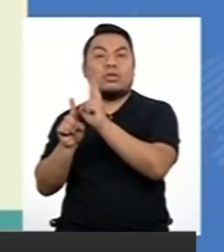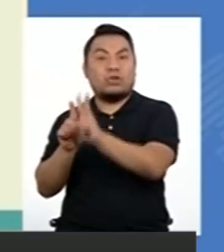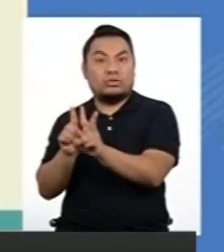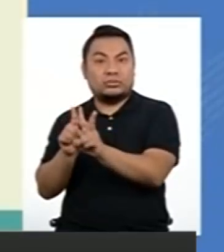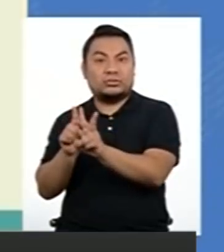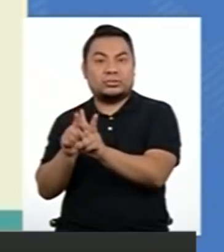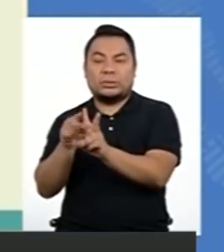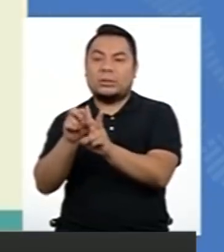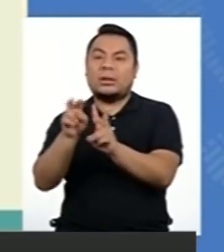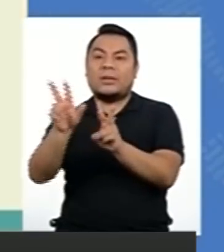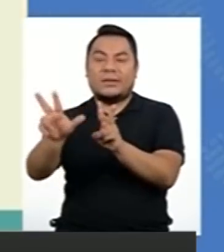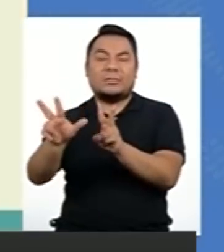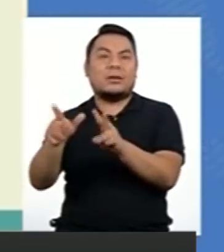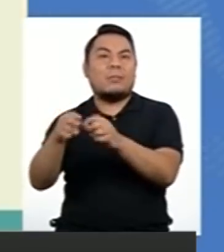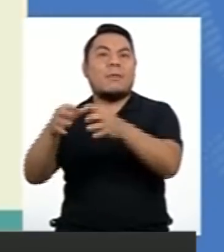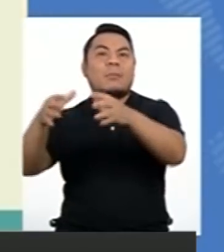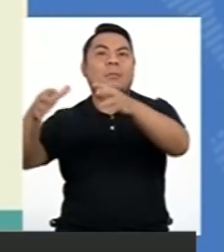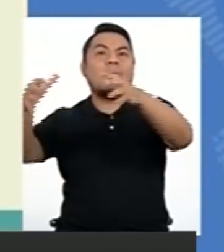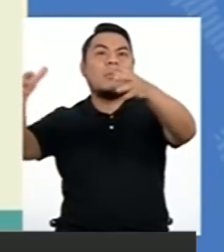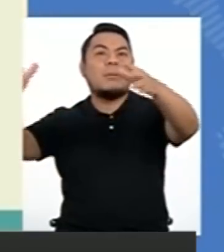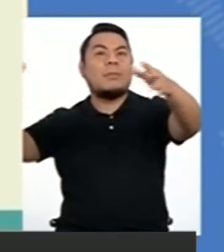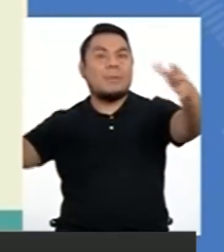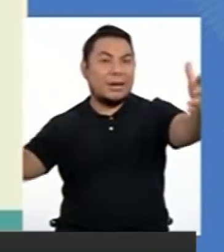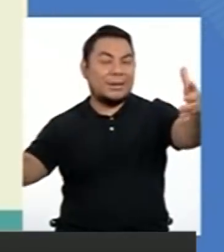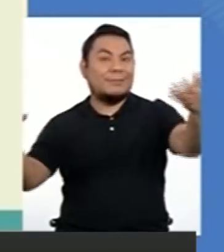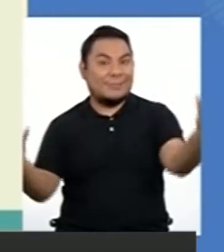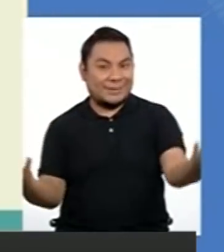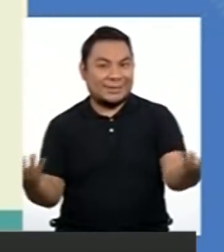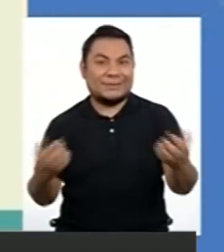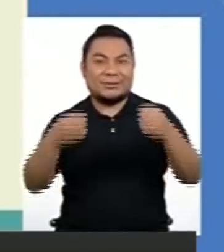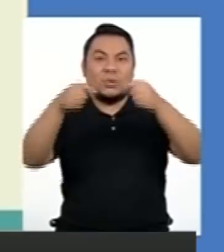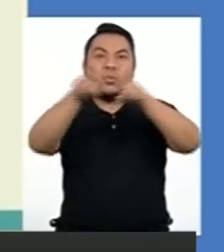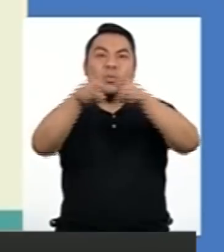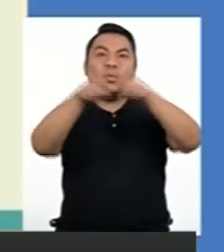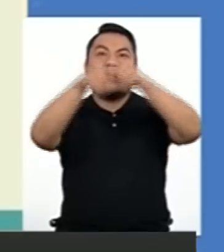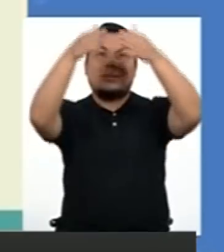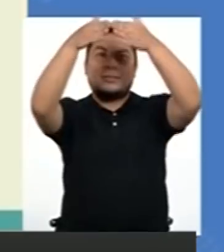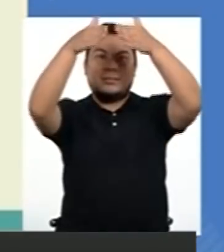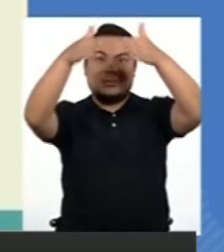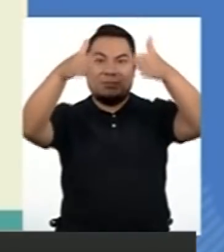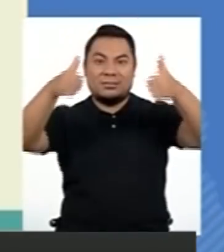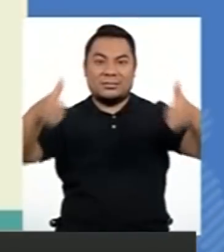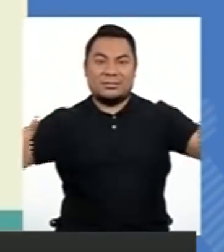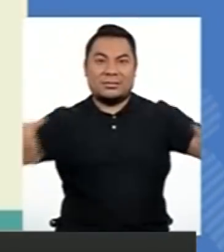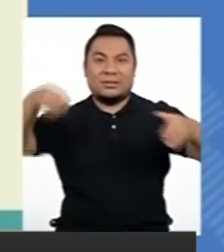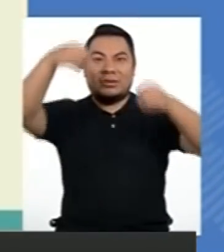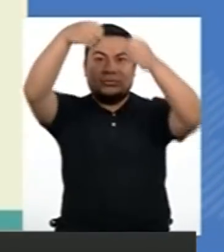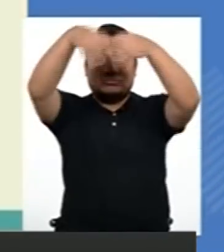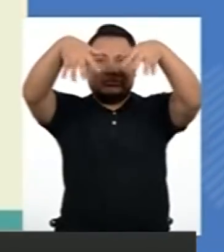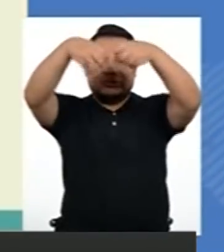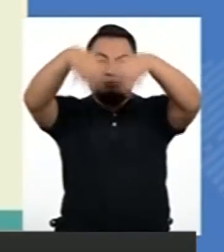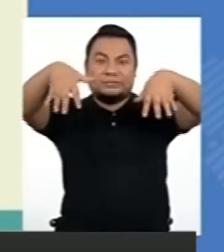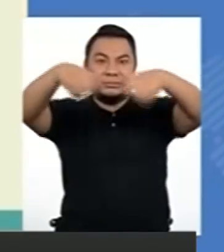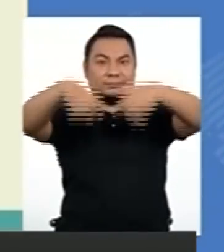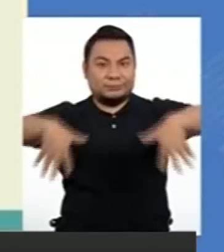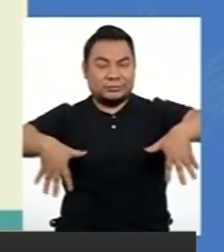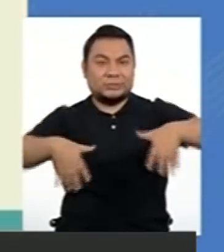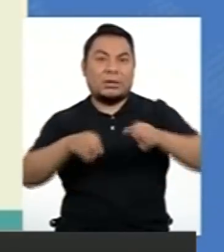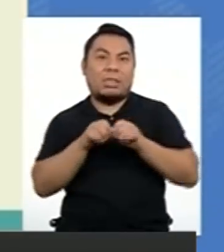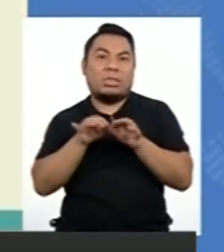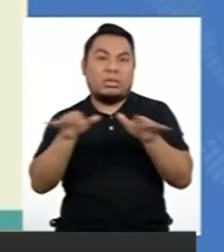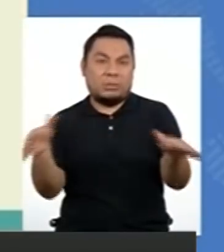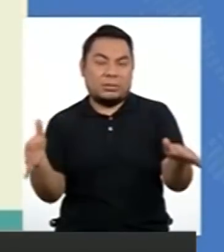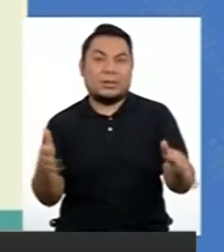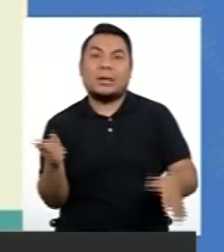número de contagiados. Entonces, como es lógico, el objeto es hacer todo el esfuerzo para que R sea menor de